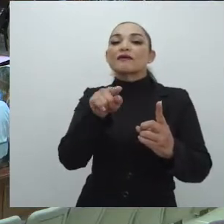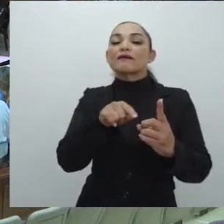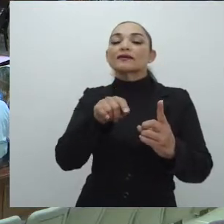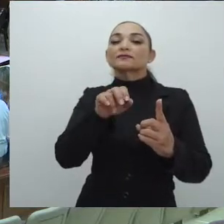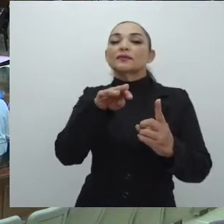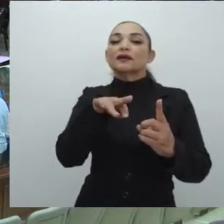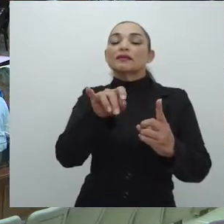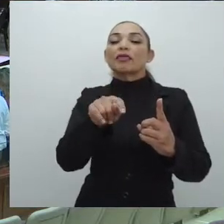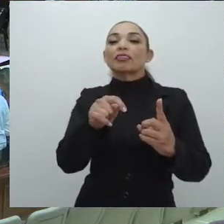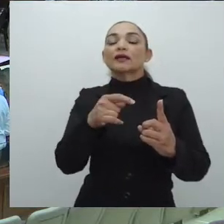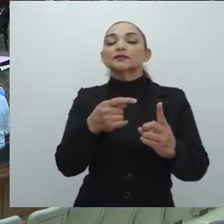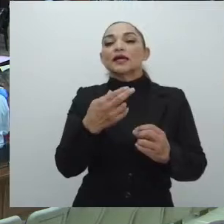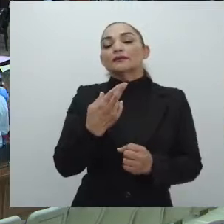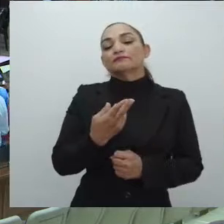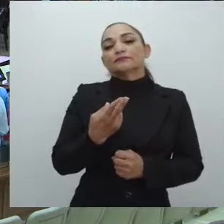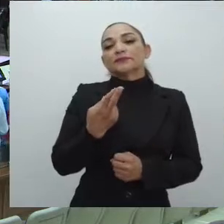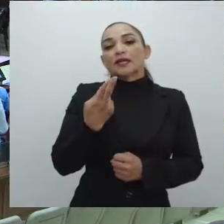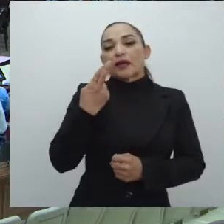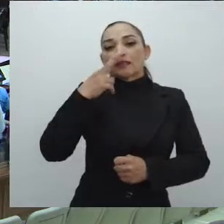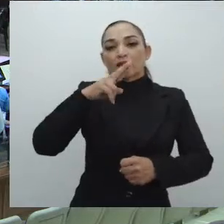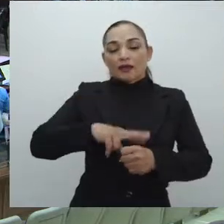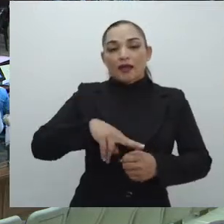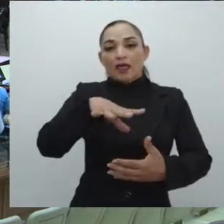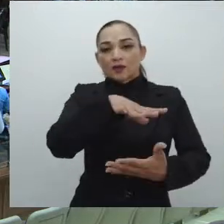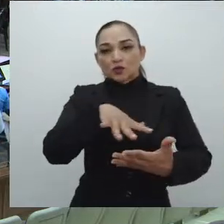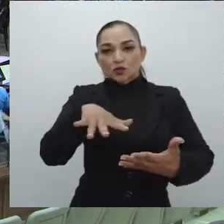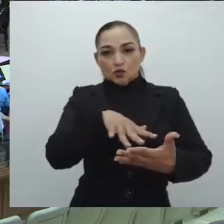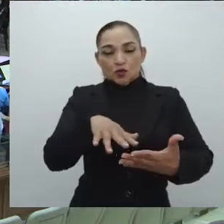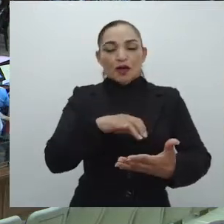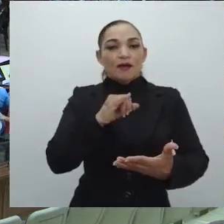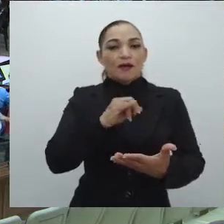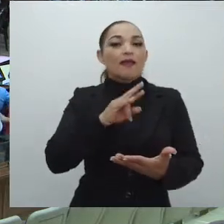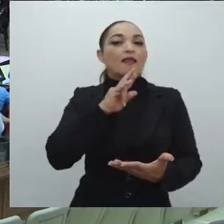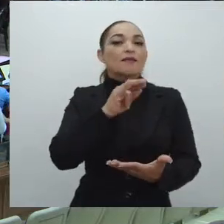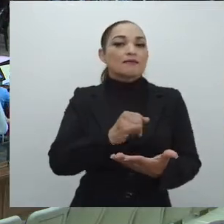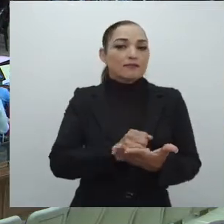al dictamen. Adelante, diputada secretaria.